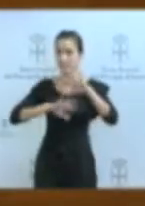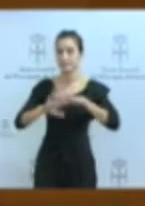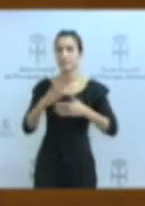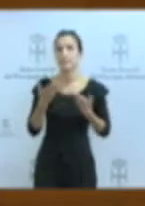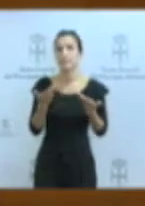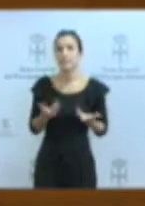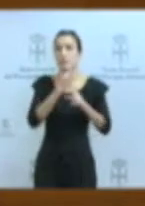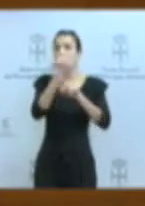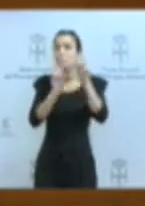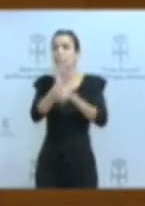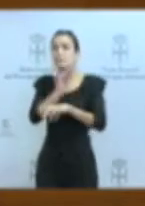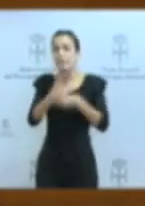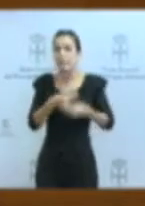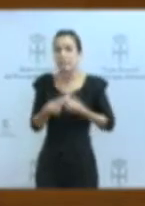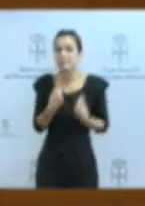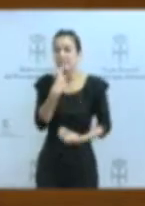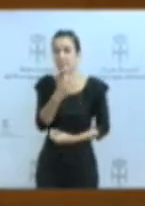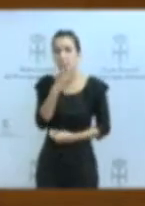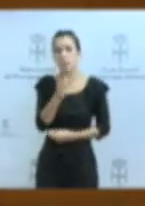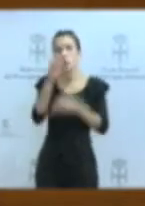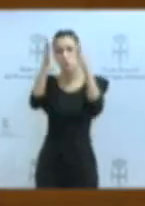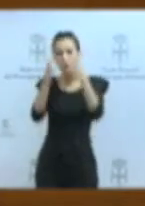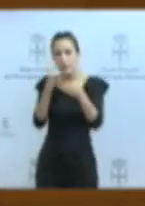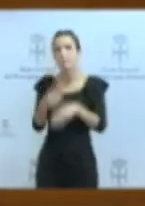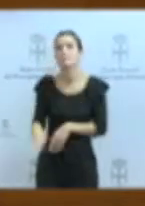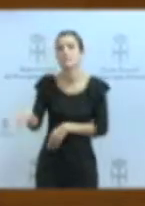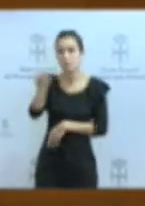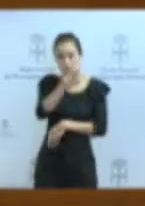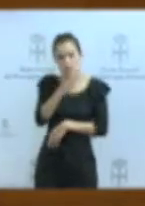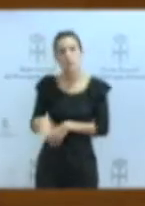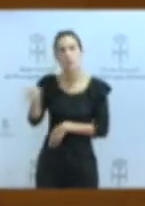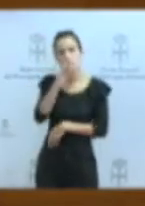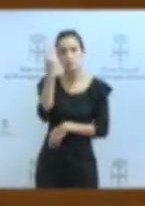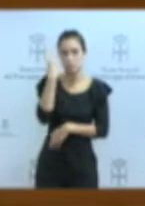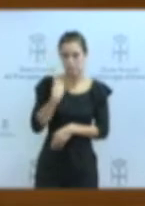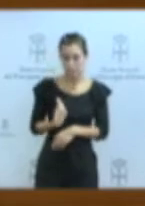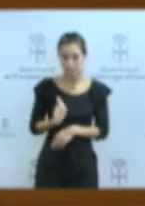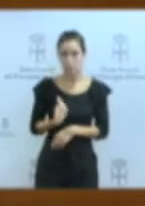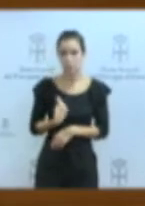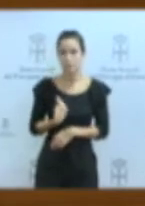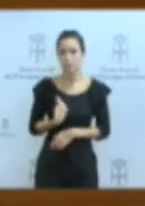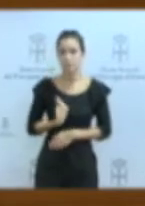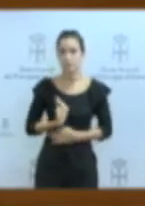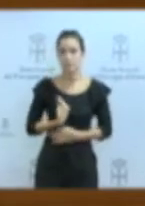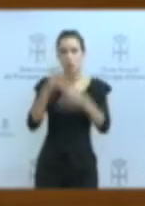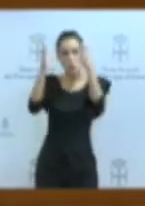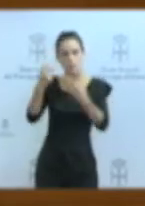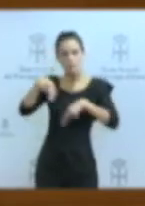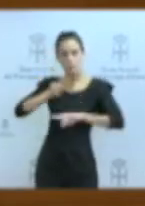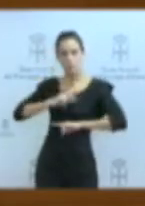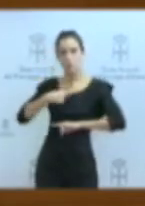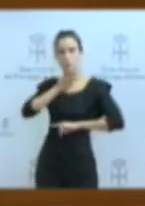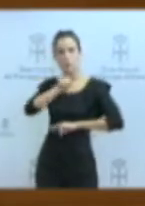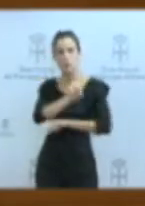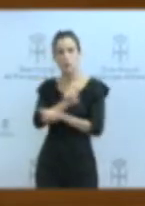lo mismo. No ha contestado a lo que le he preguntado. Y yo sé que usted podría dar nuevos datos